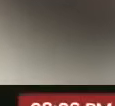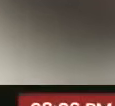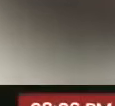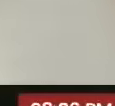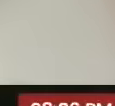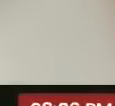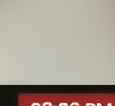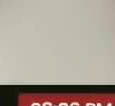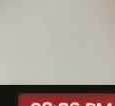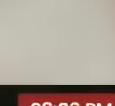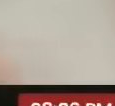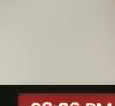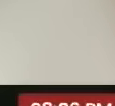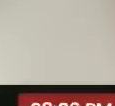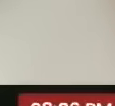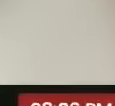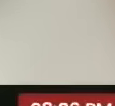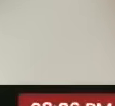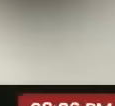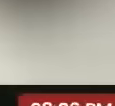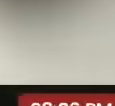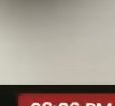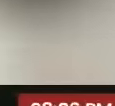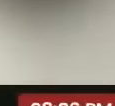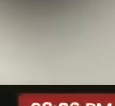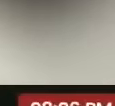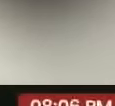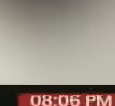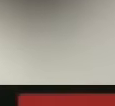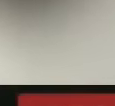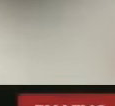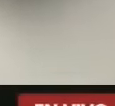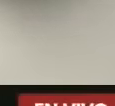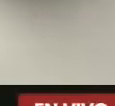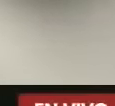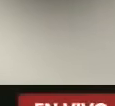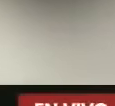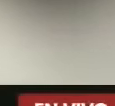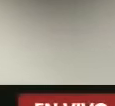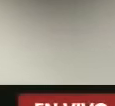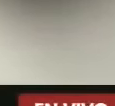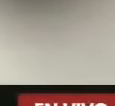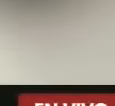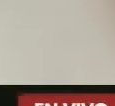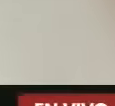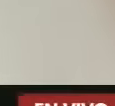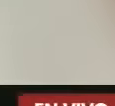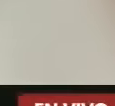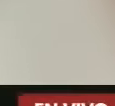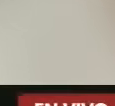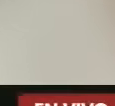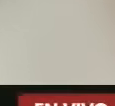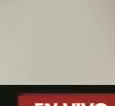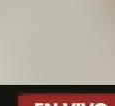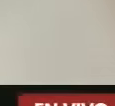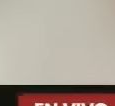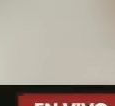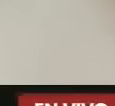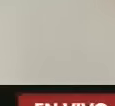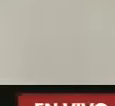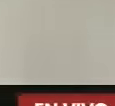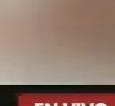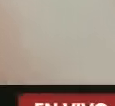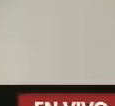llevando sol. Cuando llego a donde están mis compañeras, me levanto en una silla para tratar de ver a gente. Aunque estaba